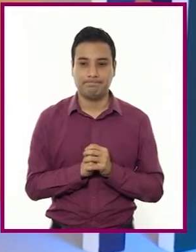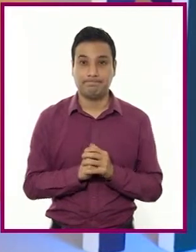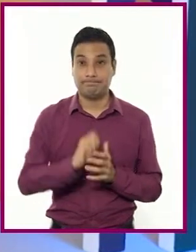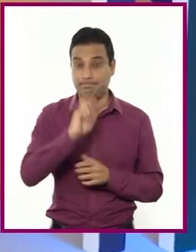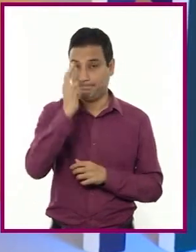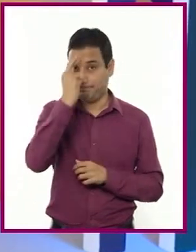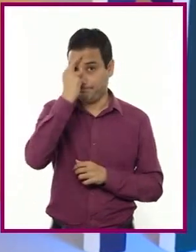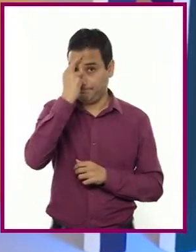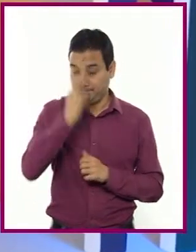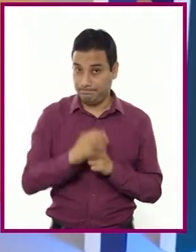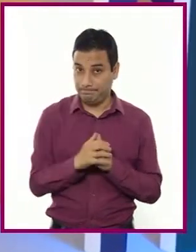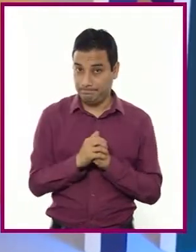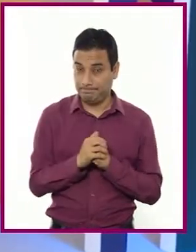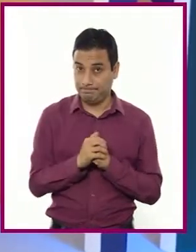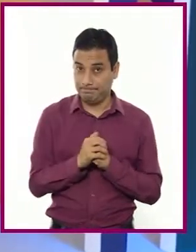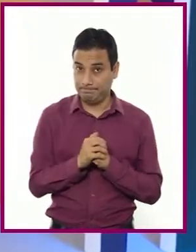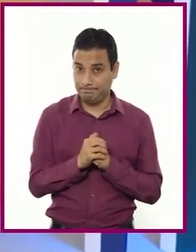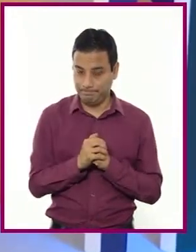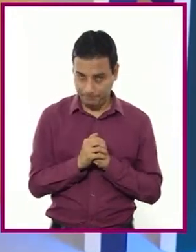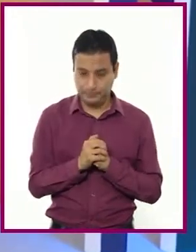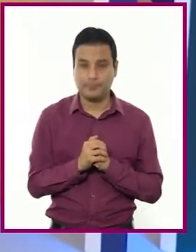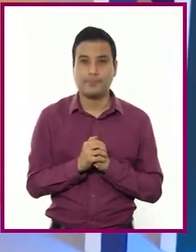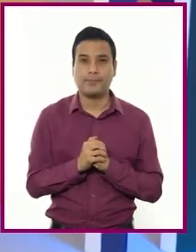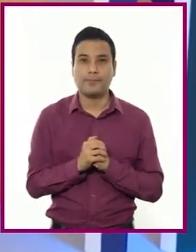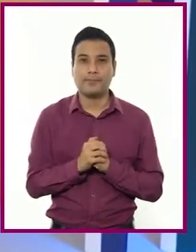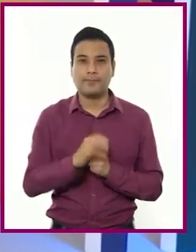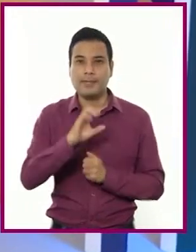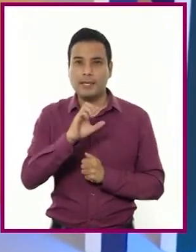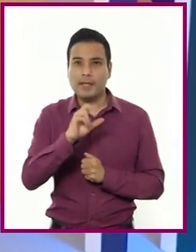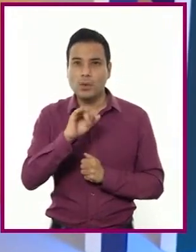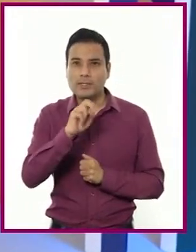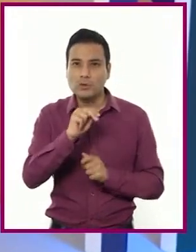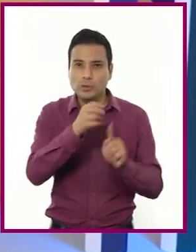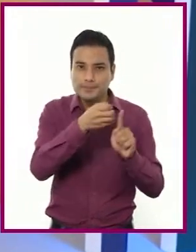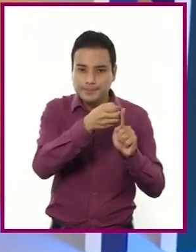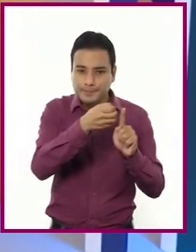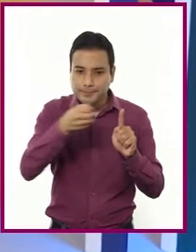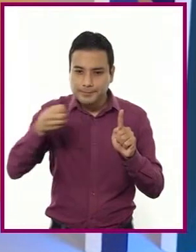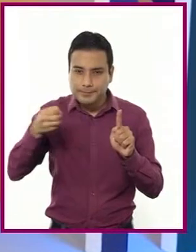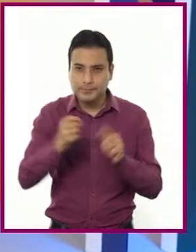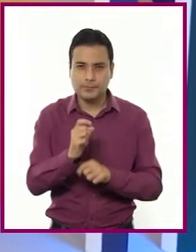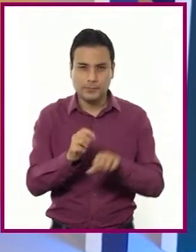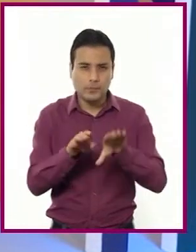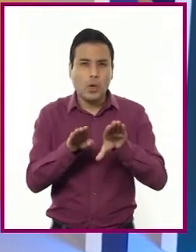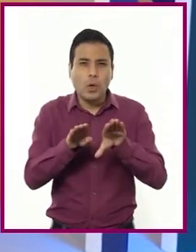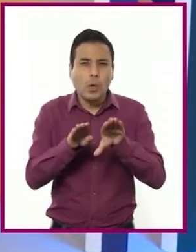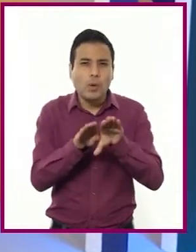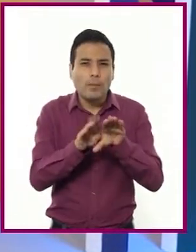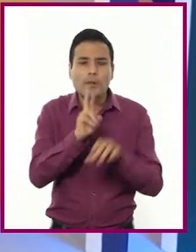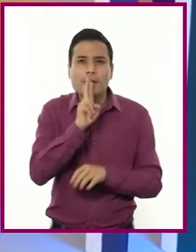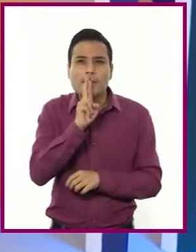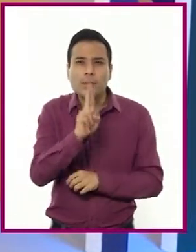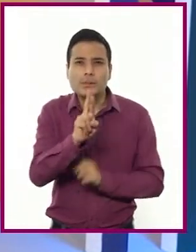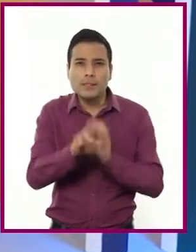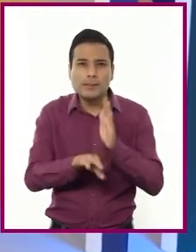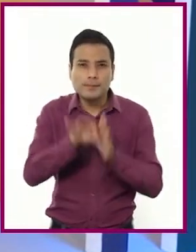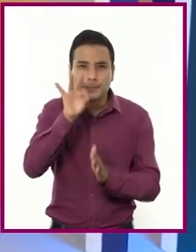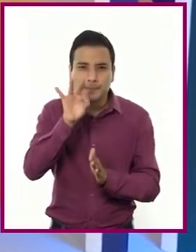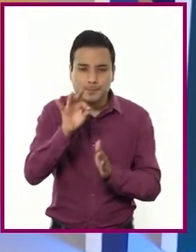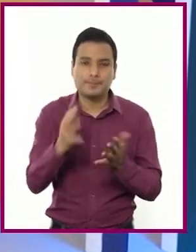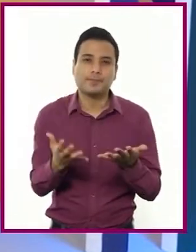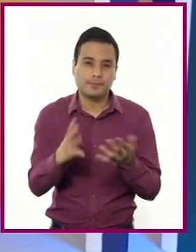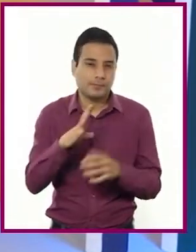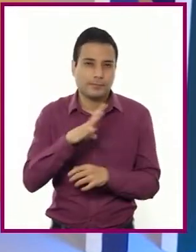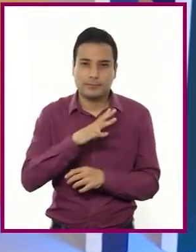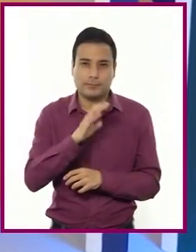Recordemos que el planteamiento y resolución de una ecuación es el procedimiento algebraico que se utiliza para resolver